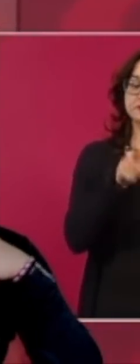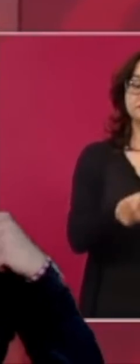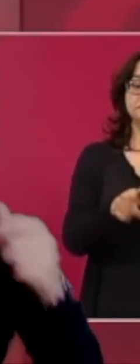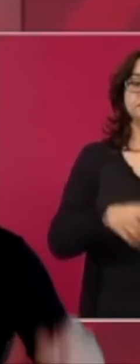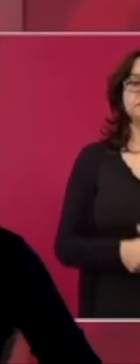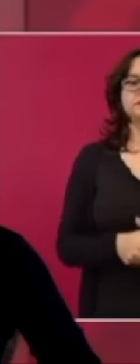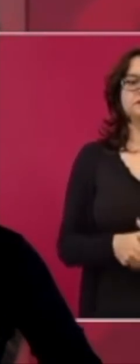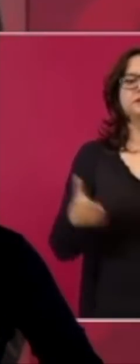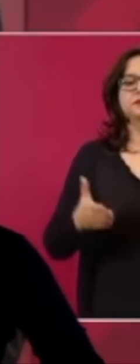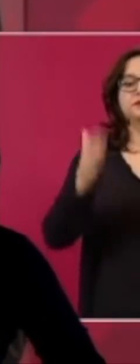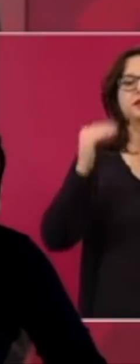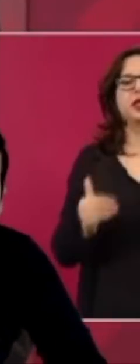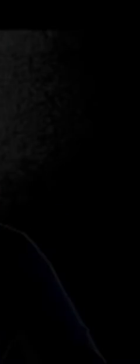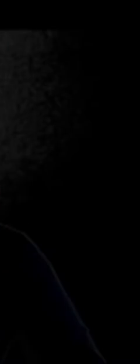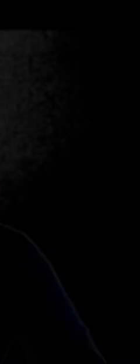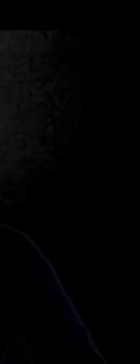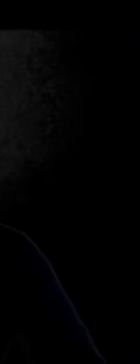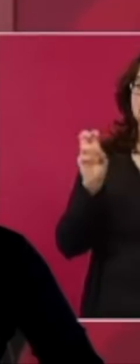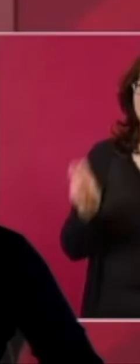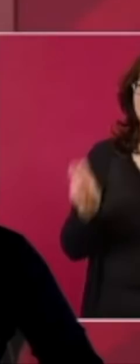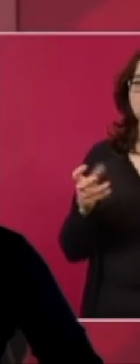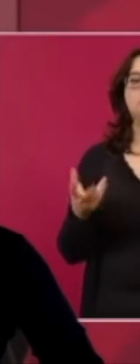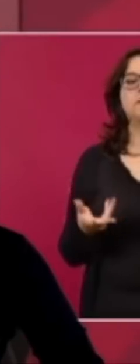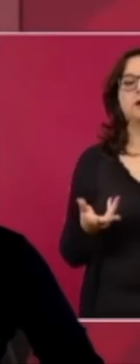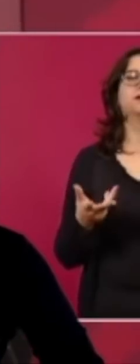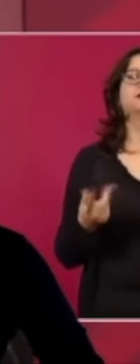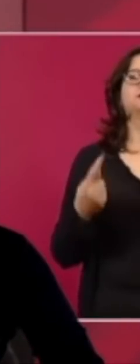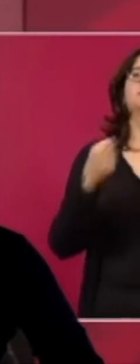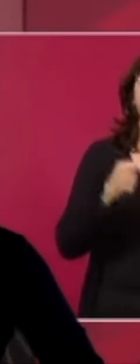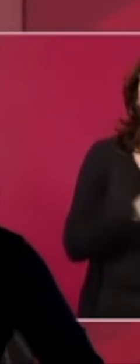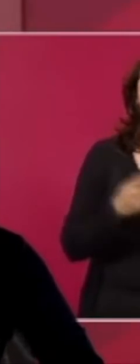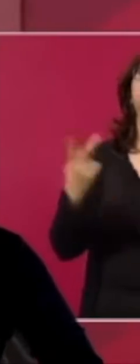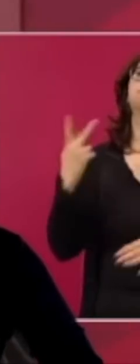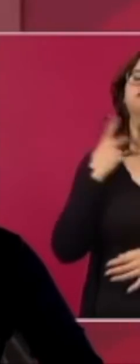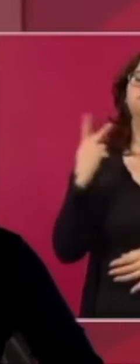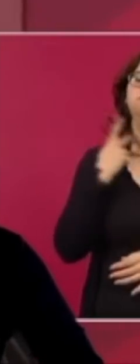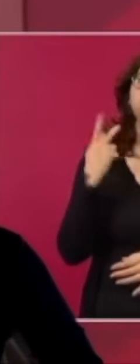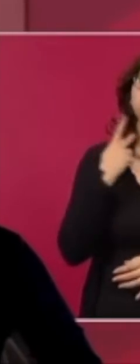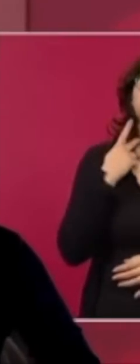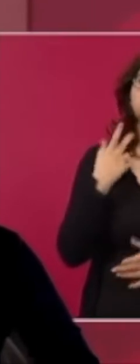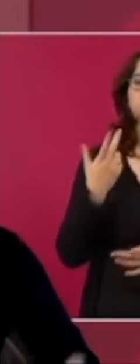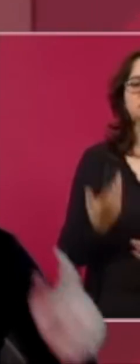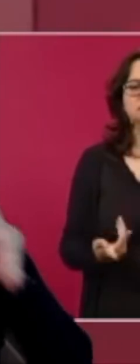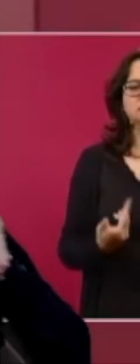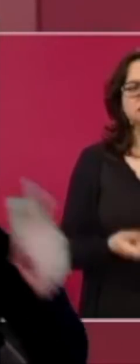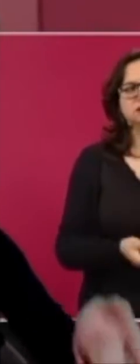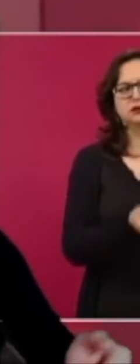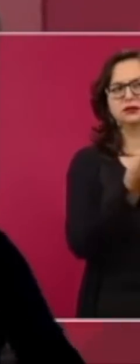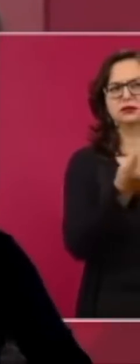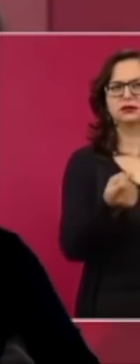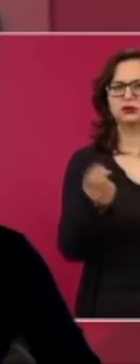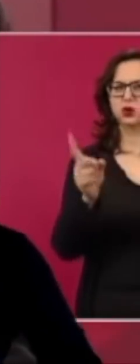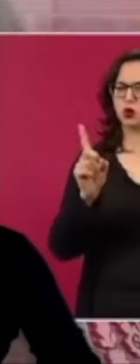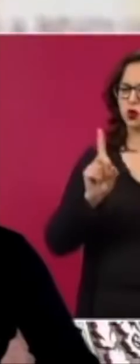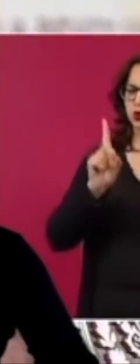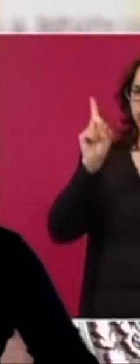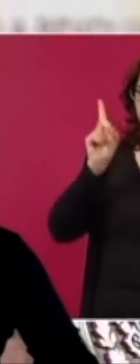acerca de lo del testamento, que genera, ¿no?, alguna inquietud.